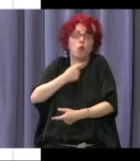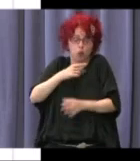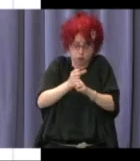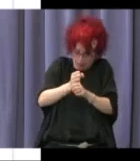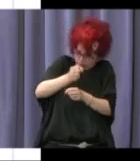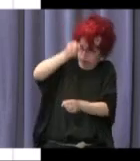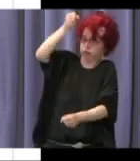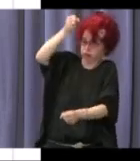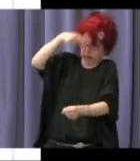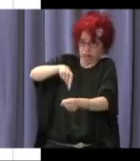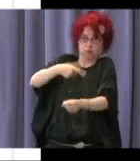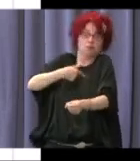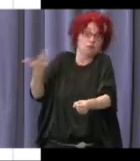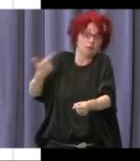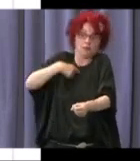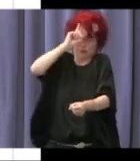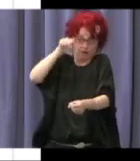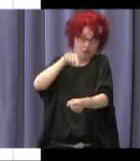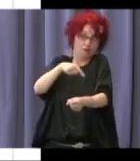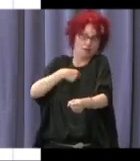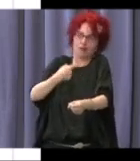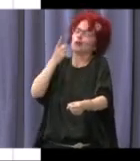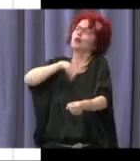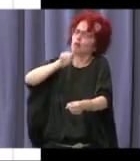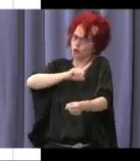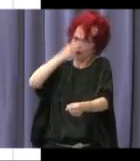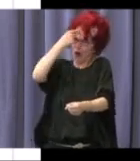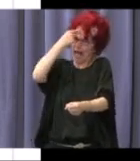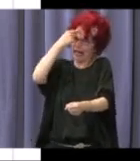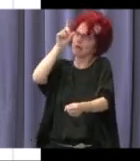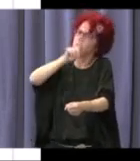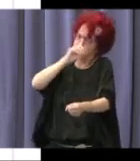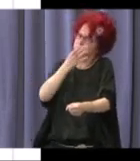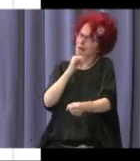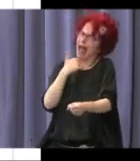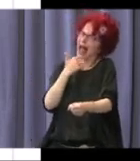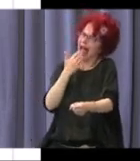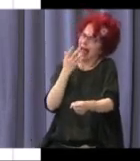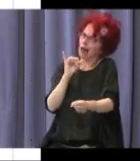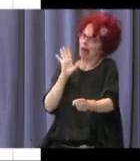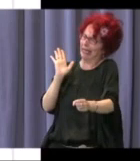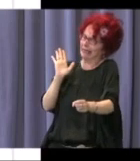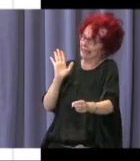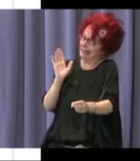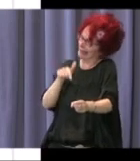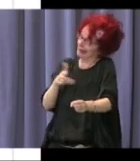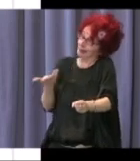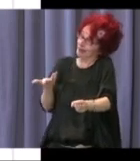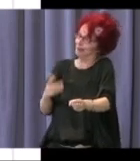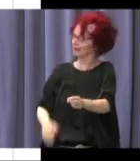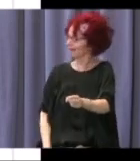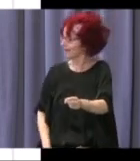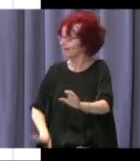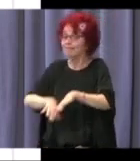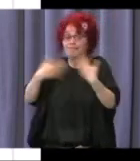nos psicoanalicen. La cuestión es que, yo es que digo muchas tonterías hasta ahora para que no dormáis. Entonces,